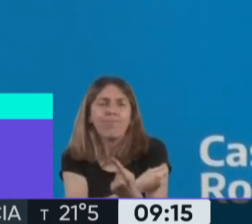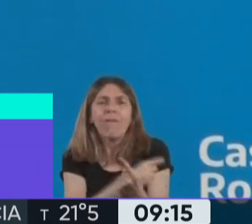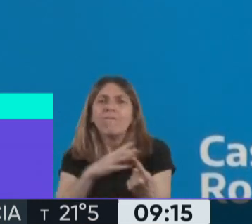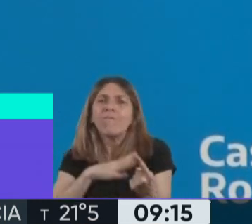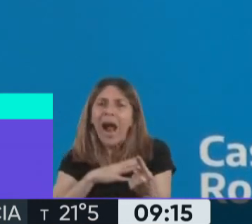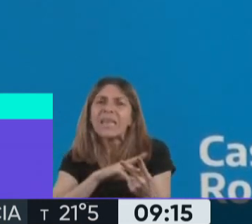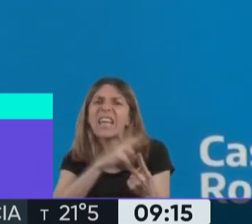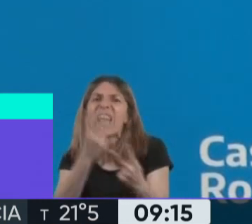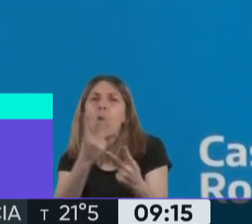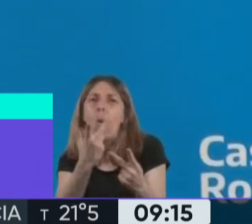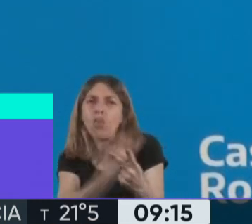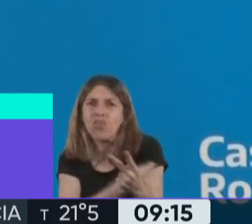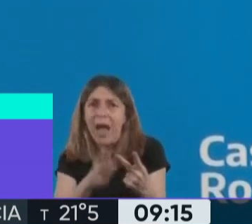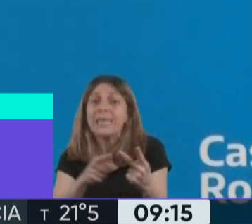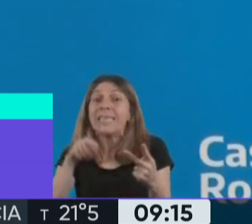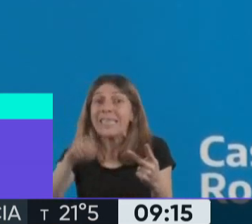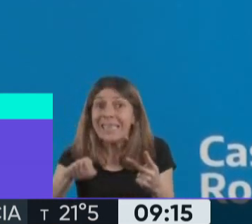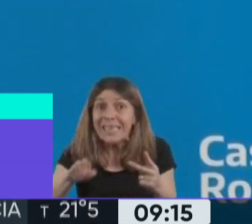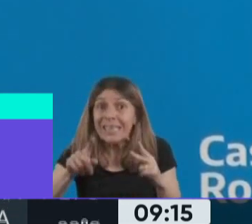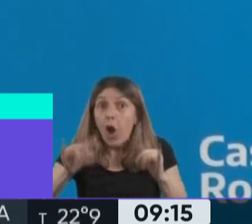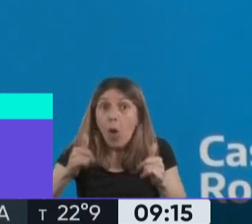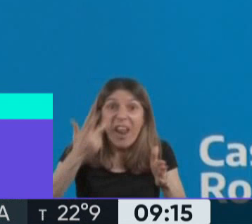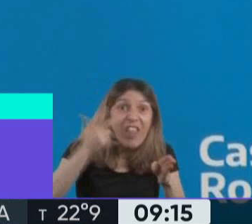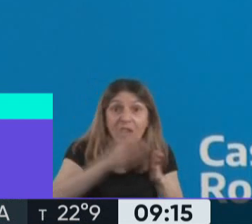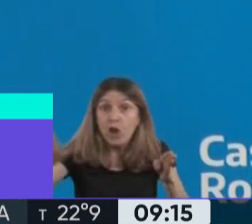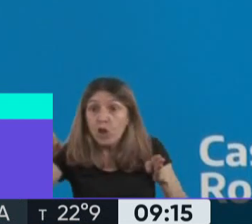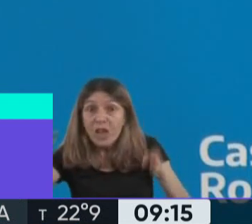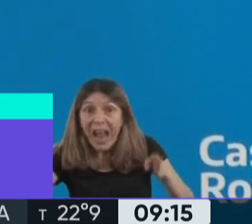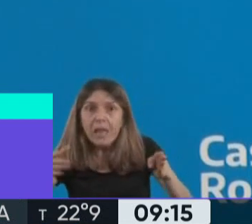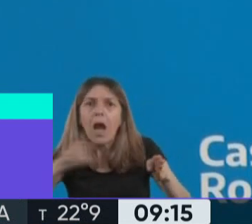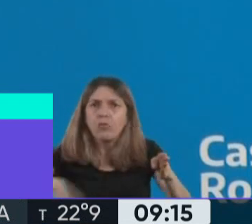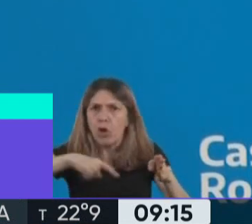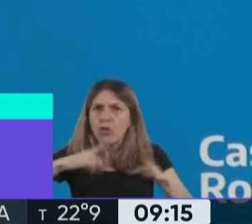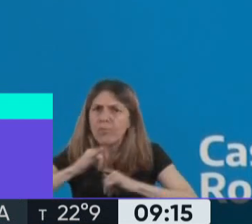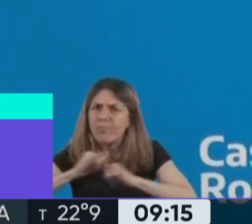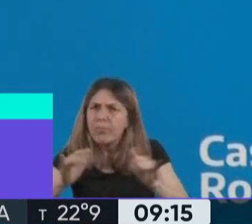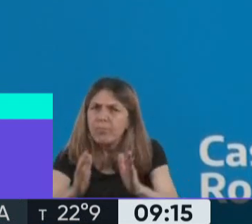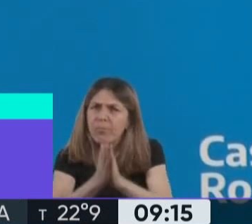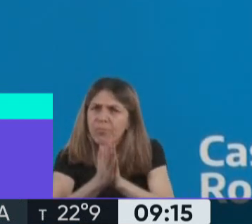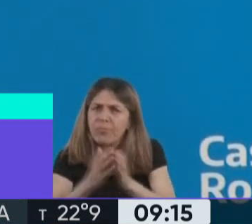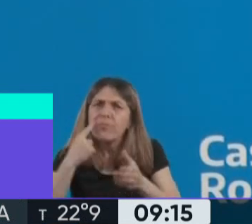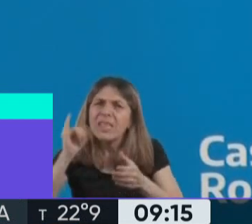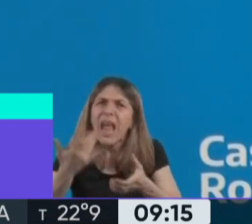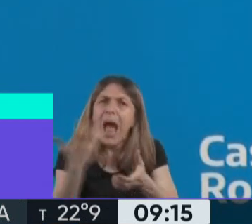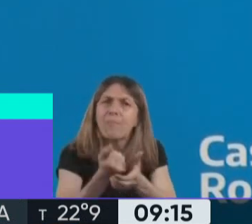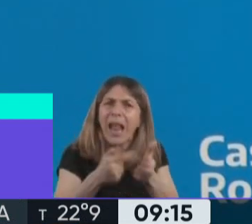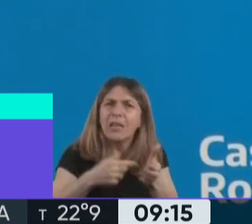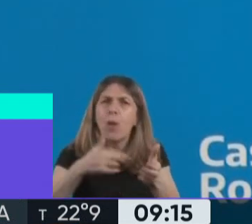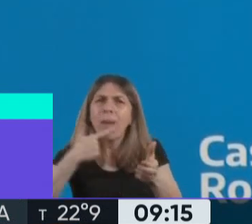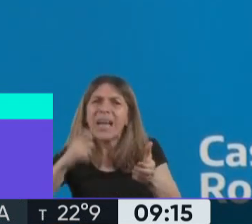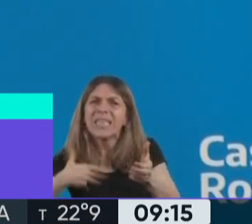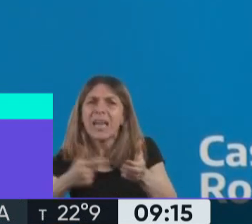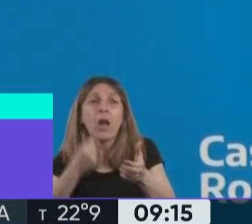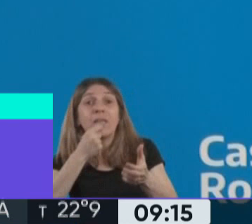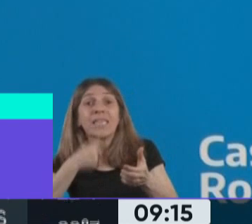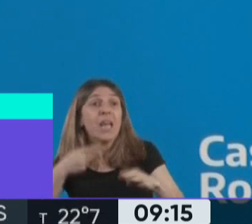segunda dosis, y a ese universo, sobre todo, es al que le estamos diciendo a través del pase sanitario que para entrar a determinados